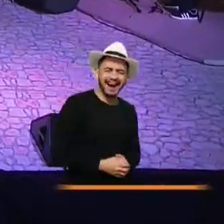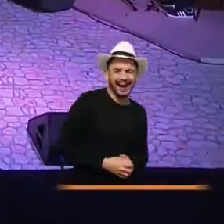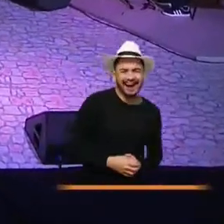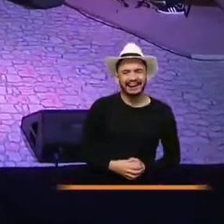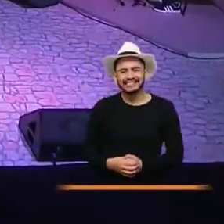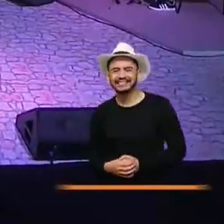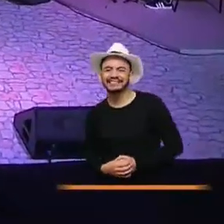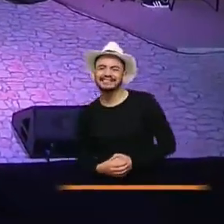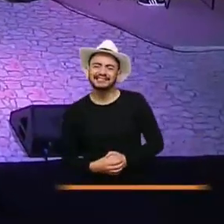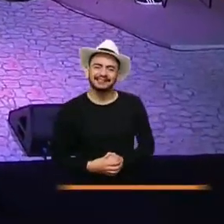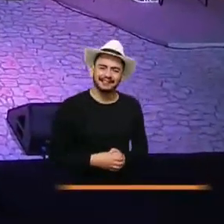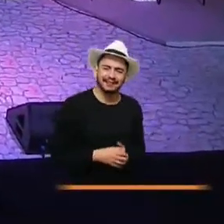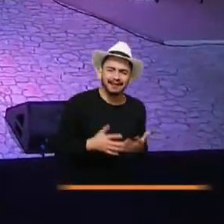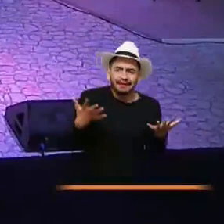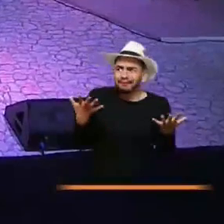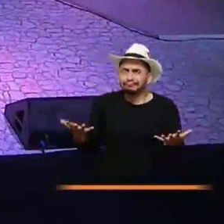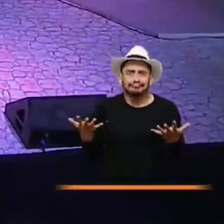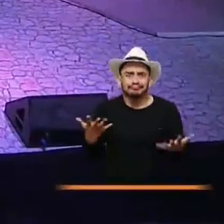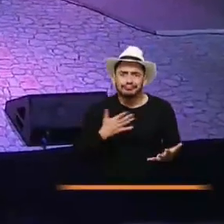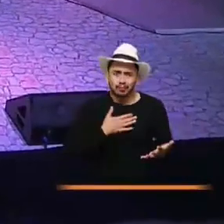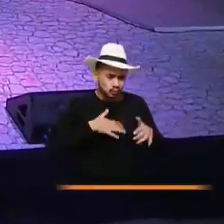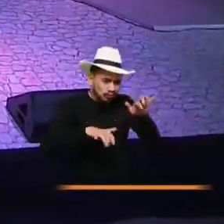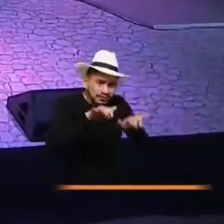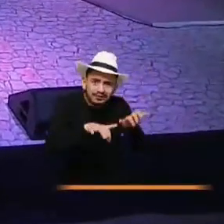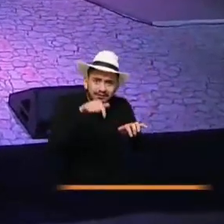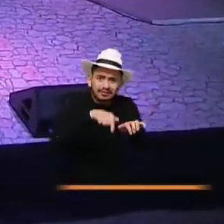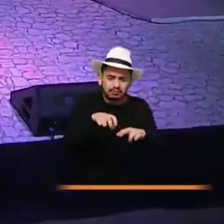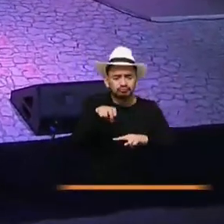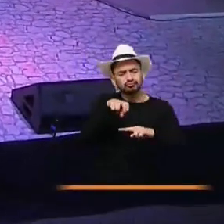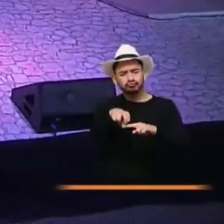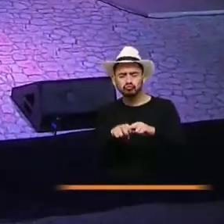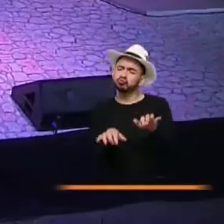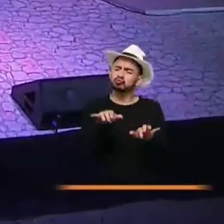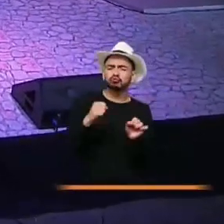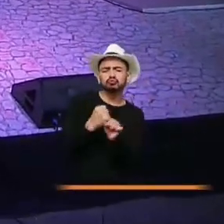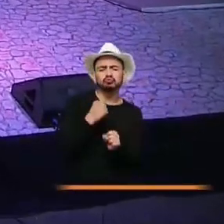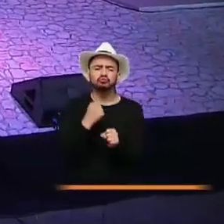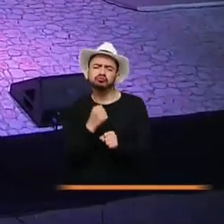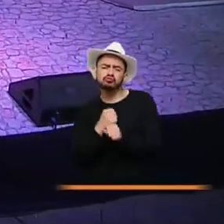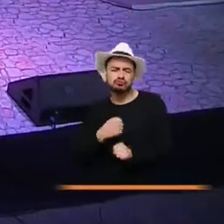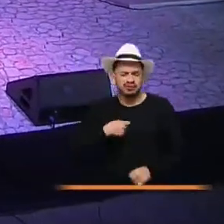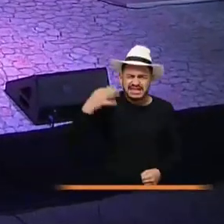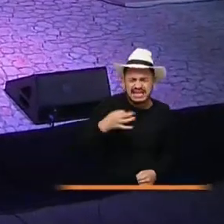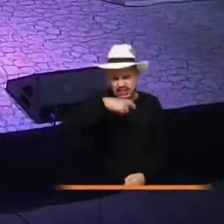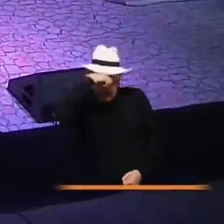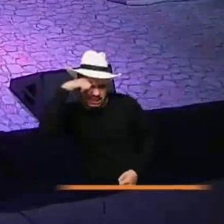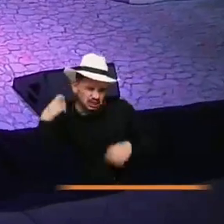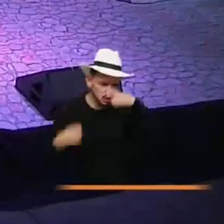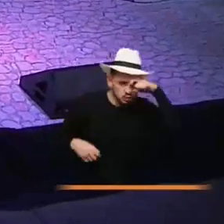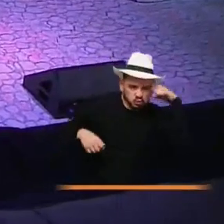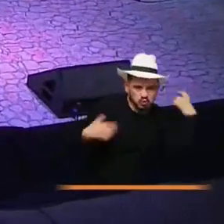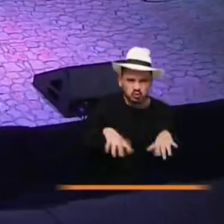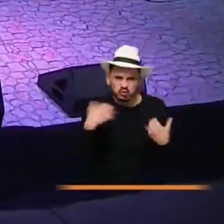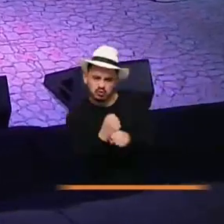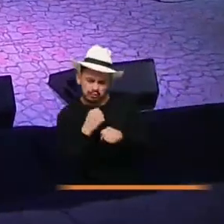la silla de mi oficina donde a diario de rabia gracias a mi